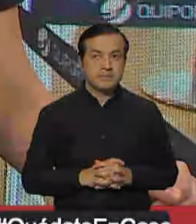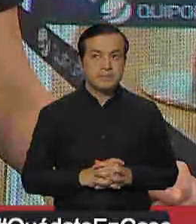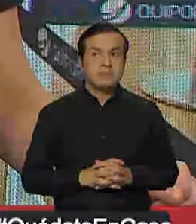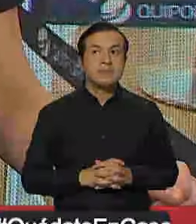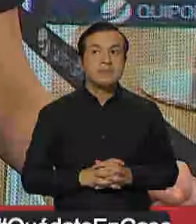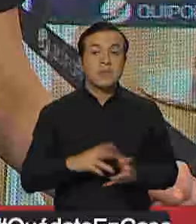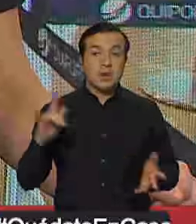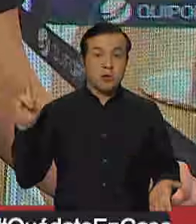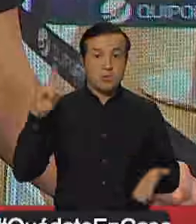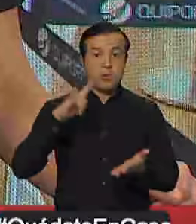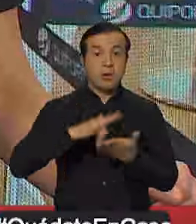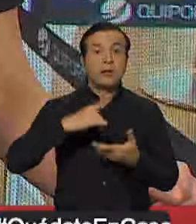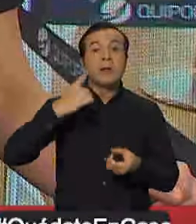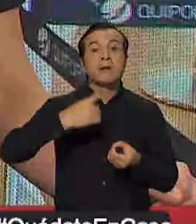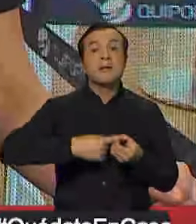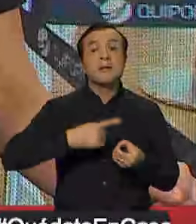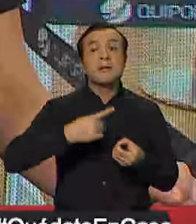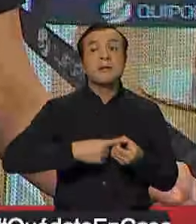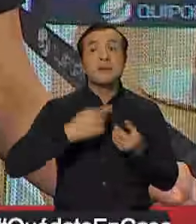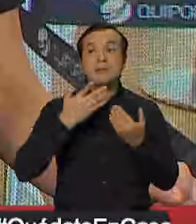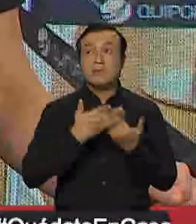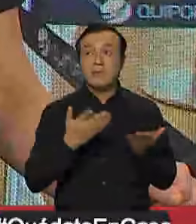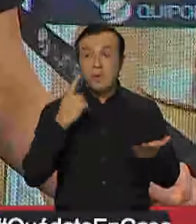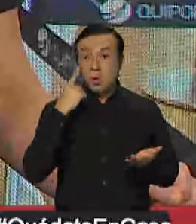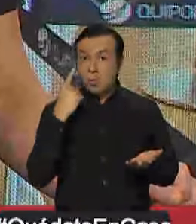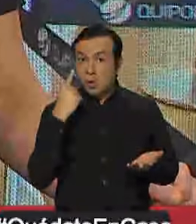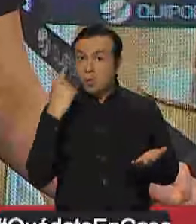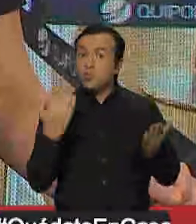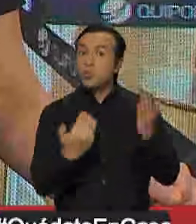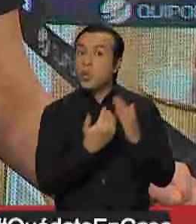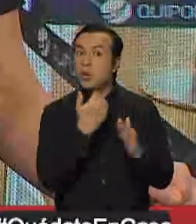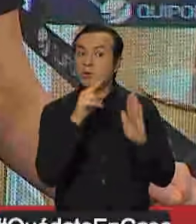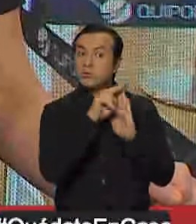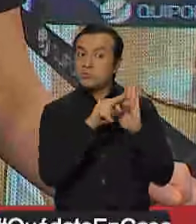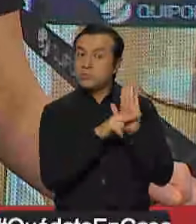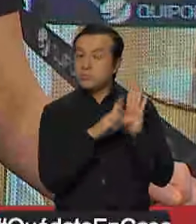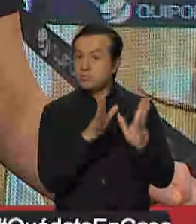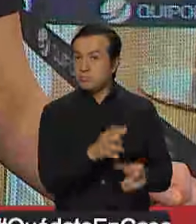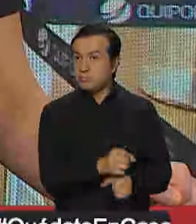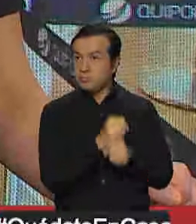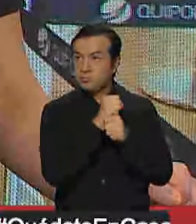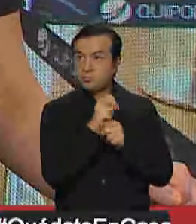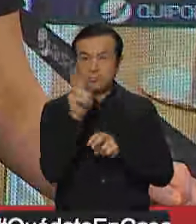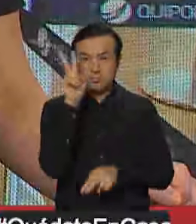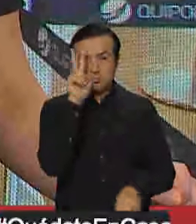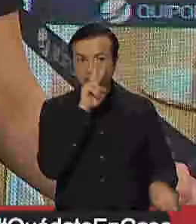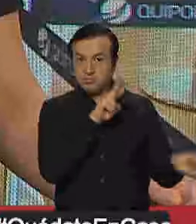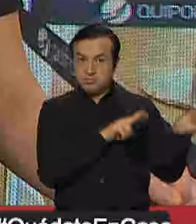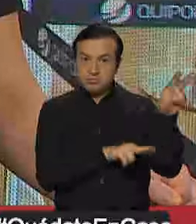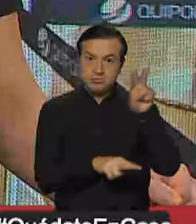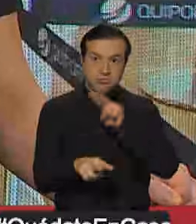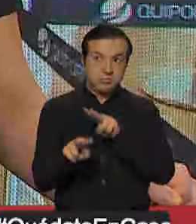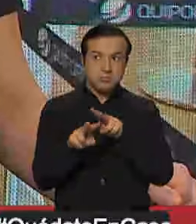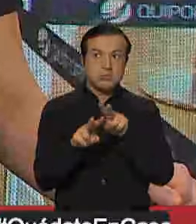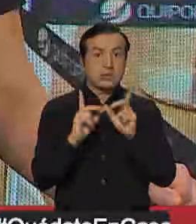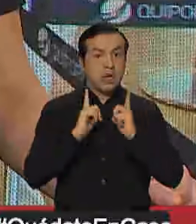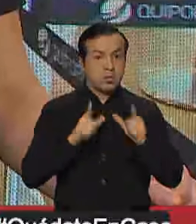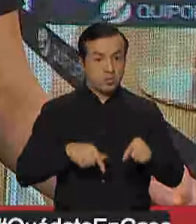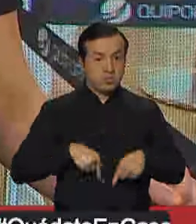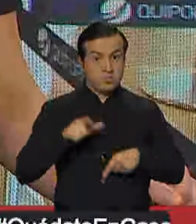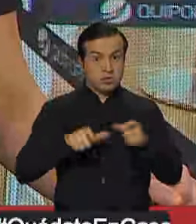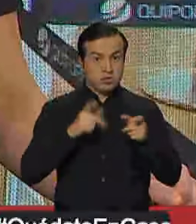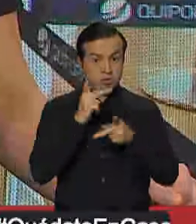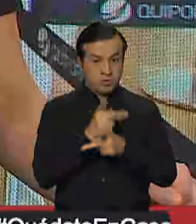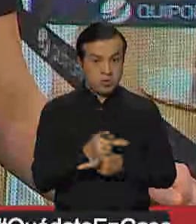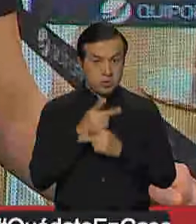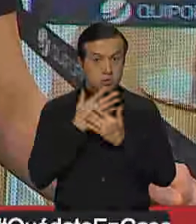El aeropuerto Mariscal Sucre de Quito pone a prueba nuevos protocolos de seguridad diseñados para resguardar la salud de los viajeros y